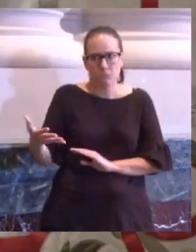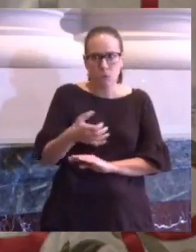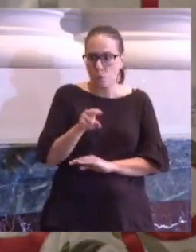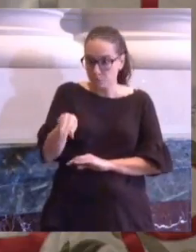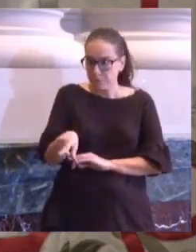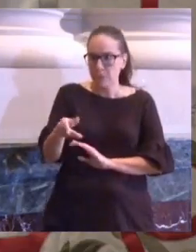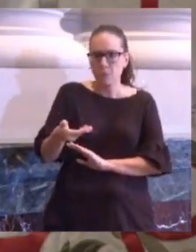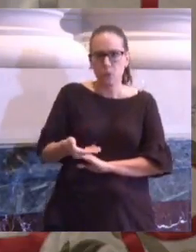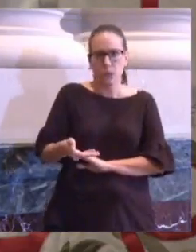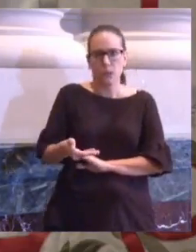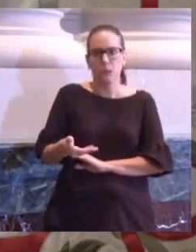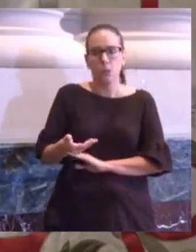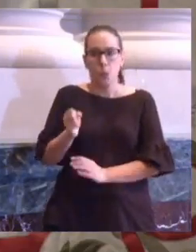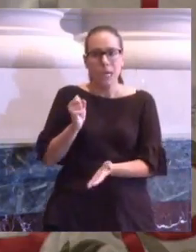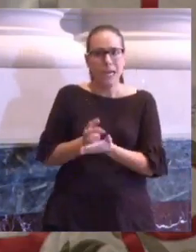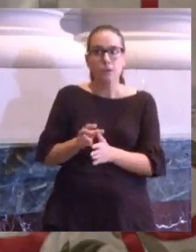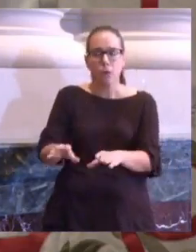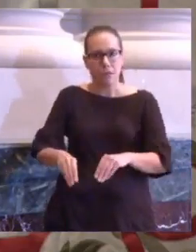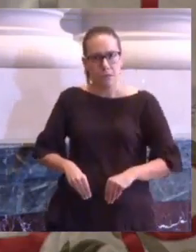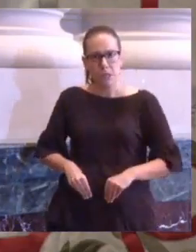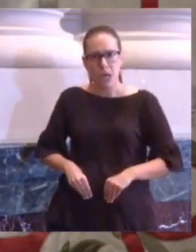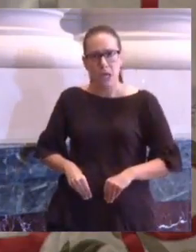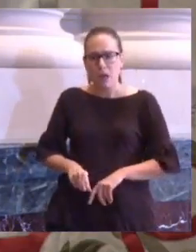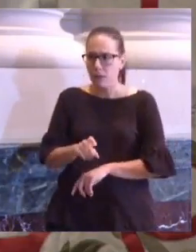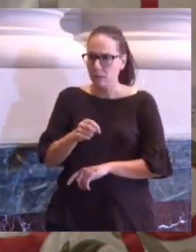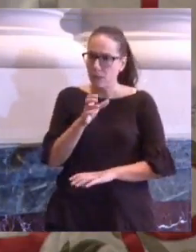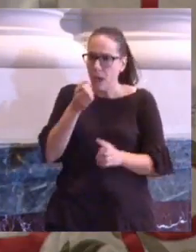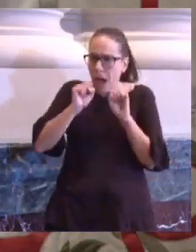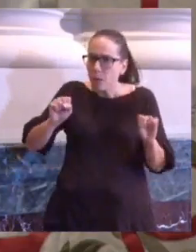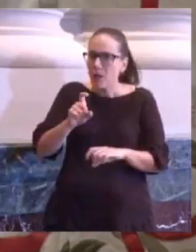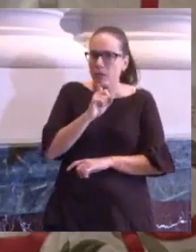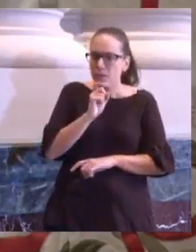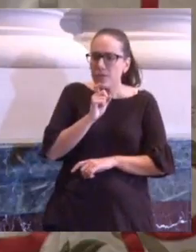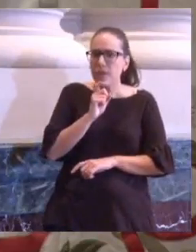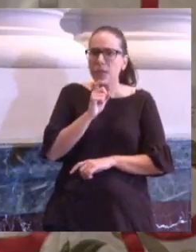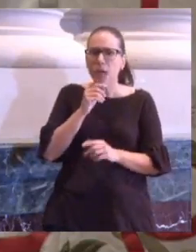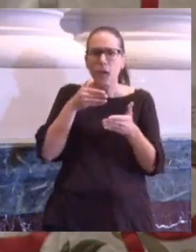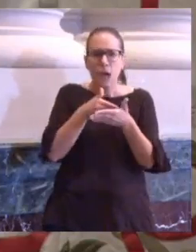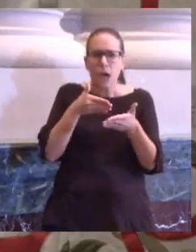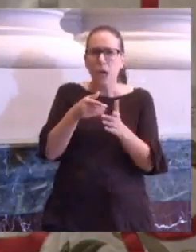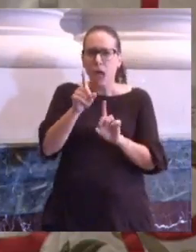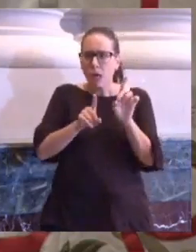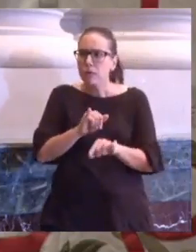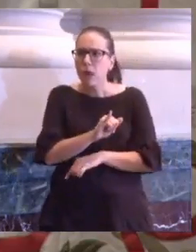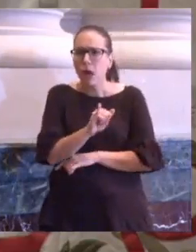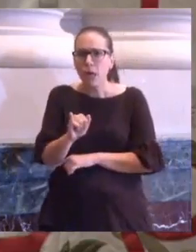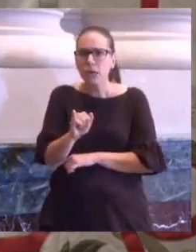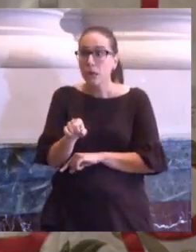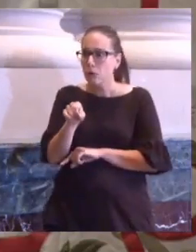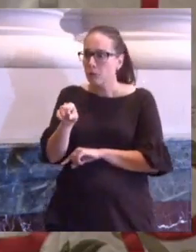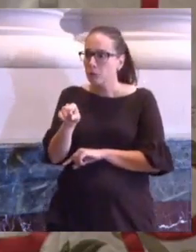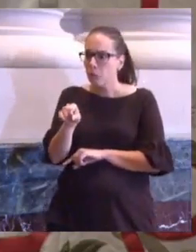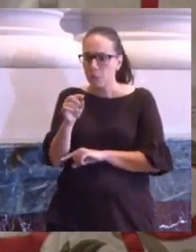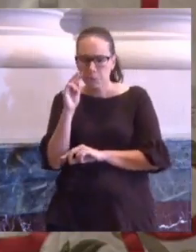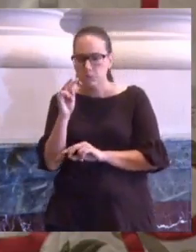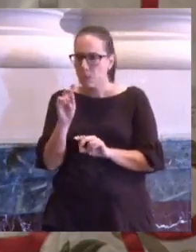que haya aceptado este reto, que es difícil, que está lleno de dificultades, es algo que